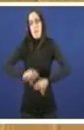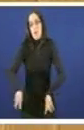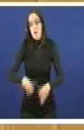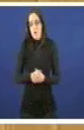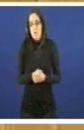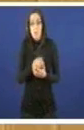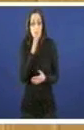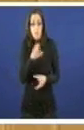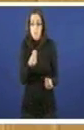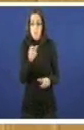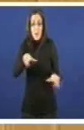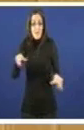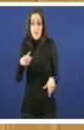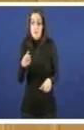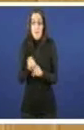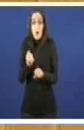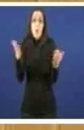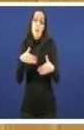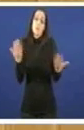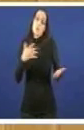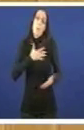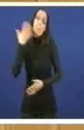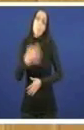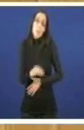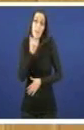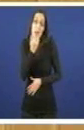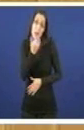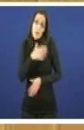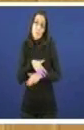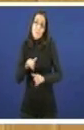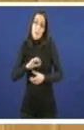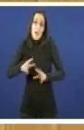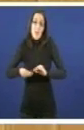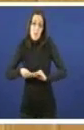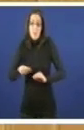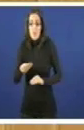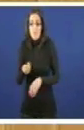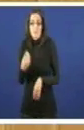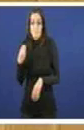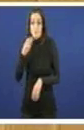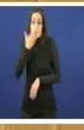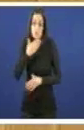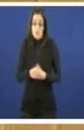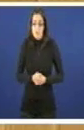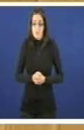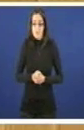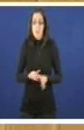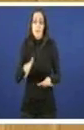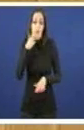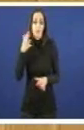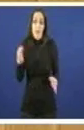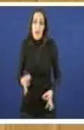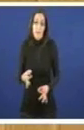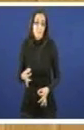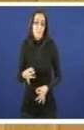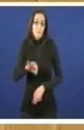teñen traballo van a poder conciliar algo máis pero a verdade senhora deputada do Partido Popular señoras e